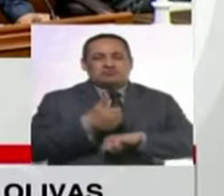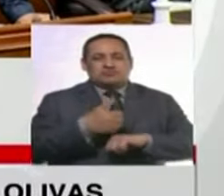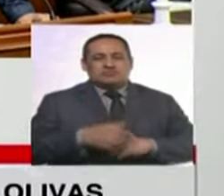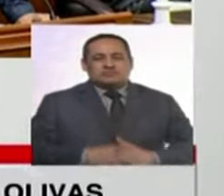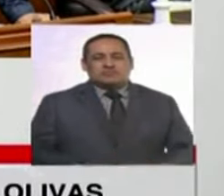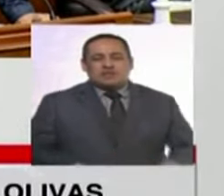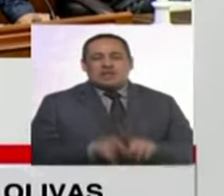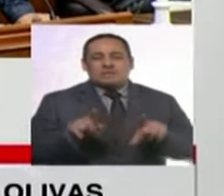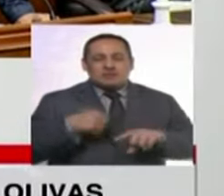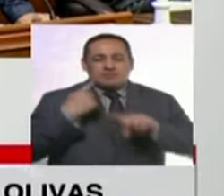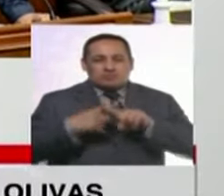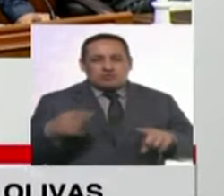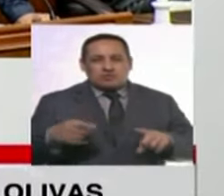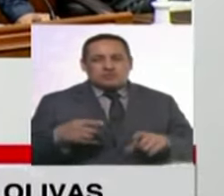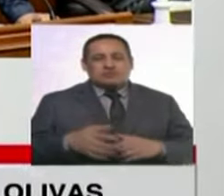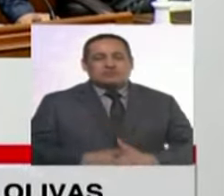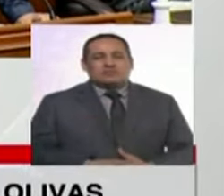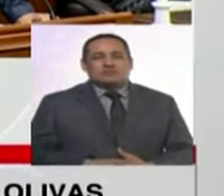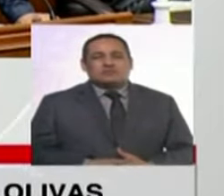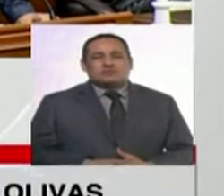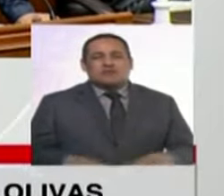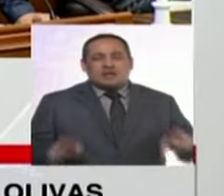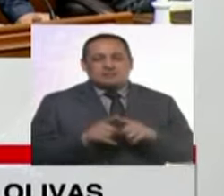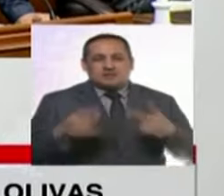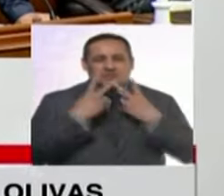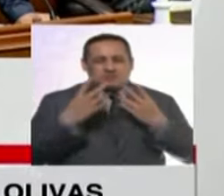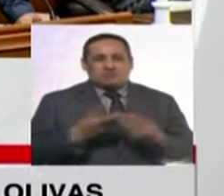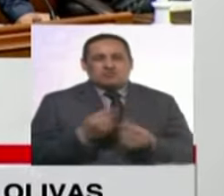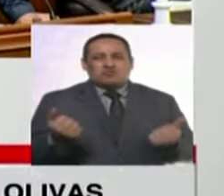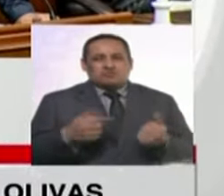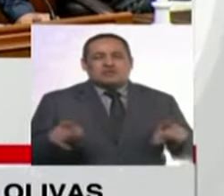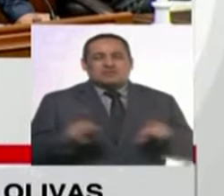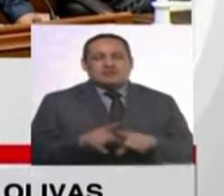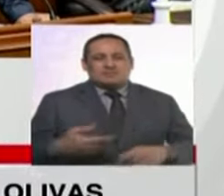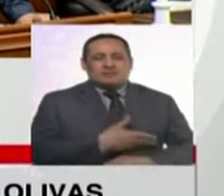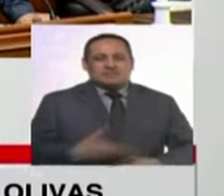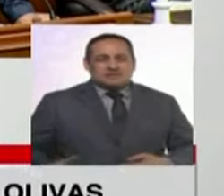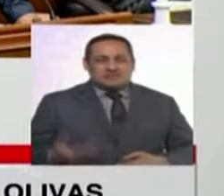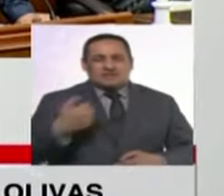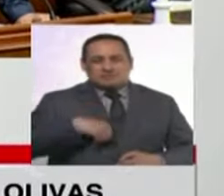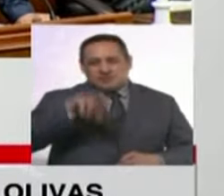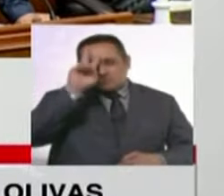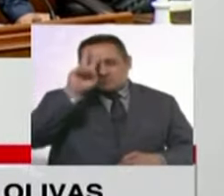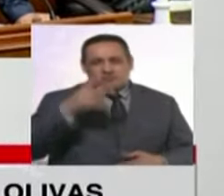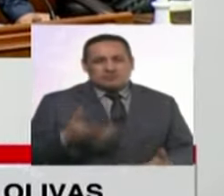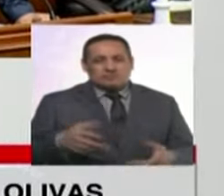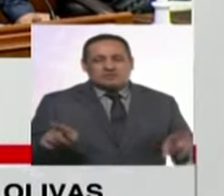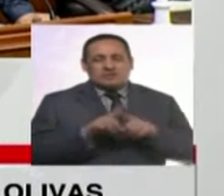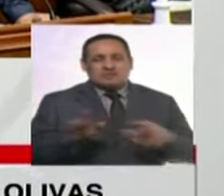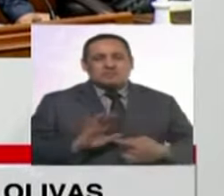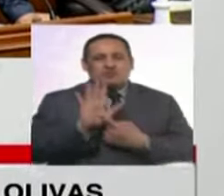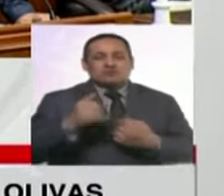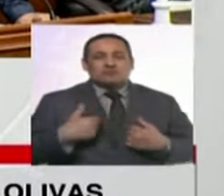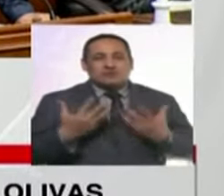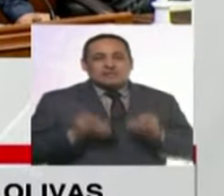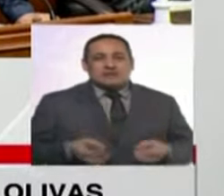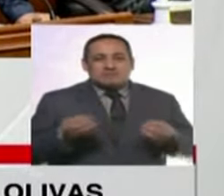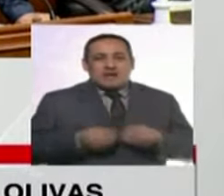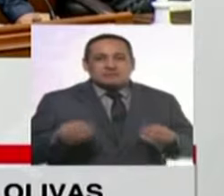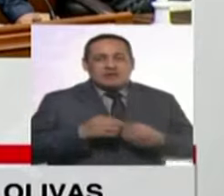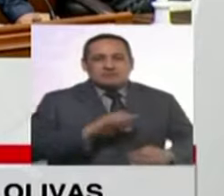por el deslustrado presidente de la república vuestro apetito voraz